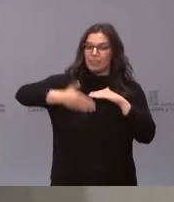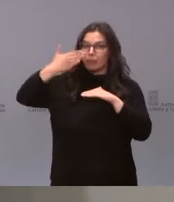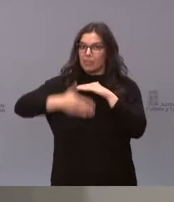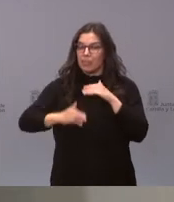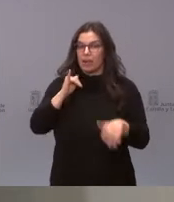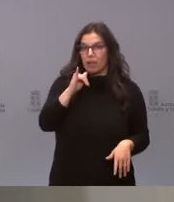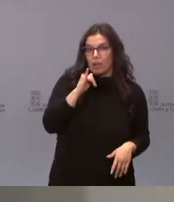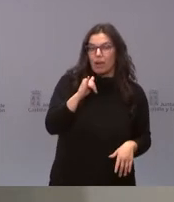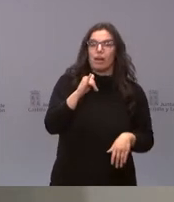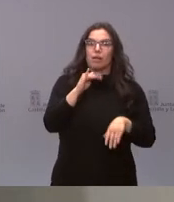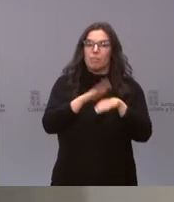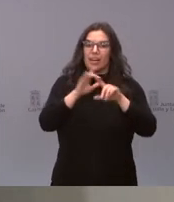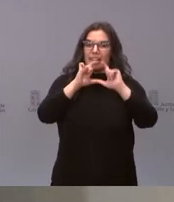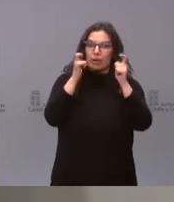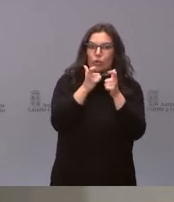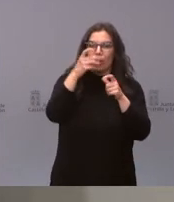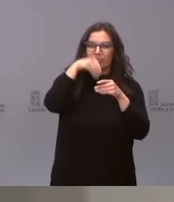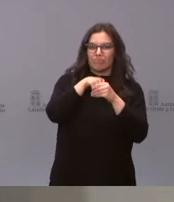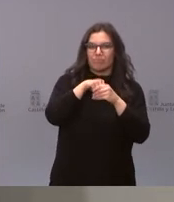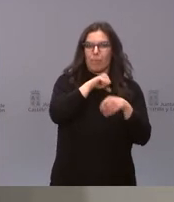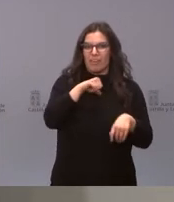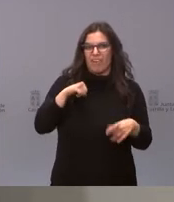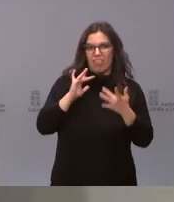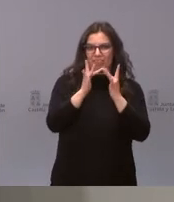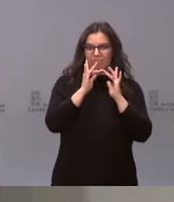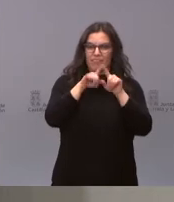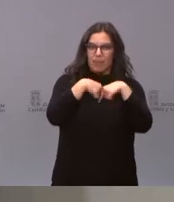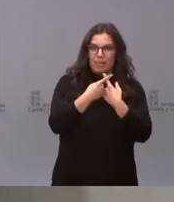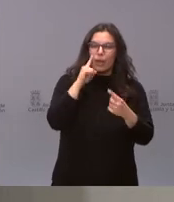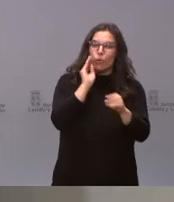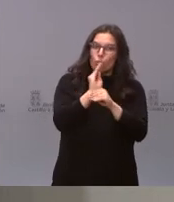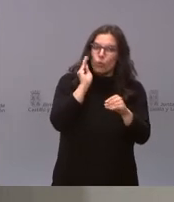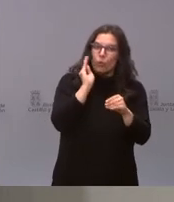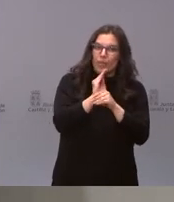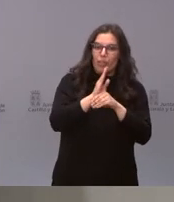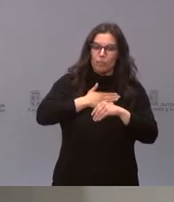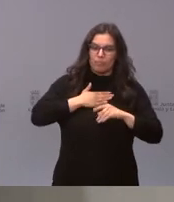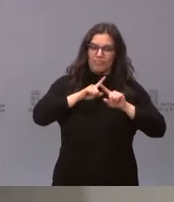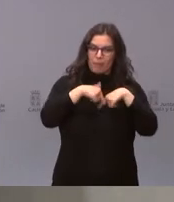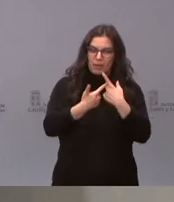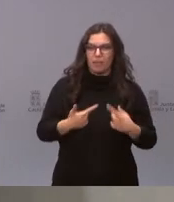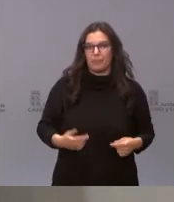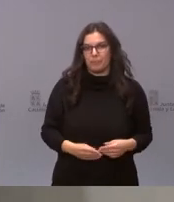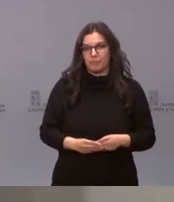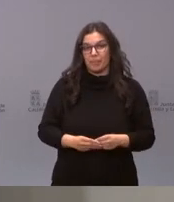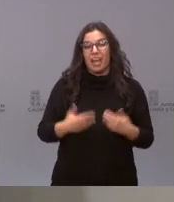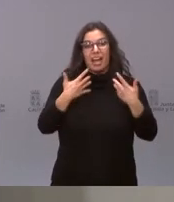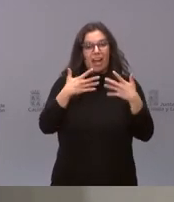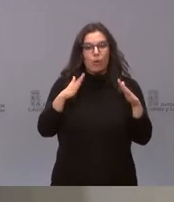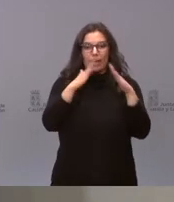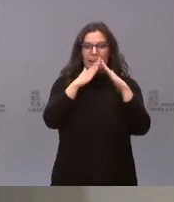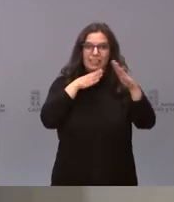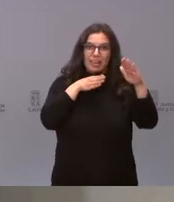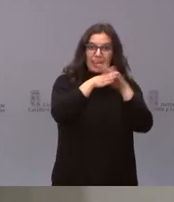para las reuniones centros familiares que seamos muy cuidadosos dentro de nuestros núcleos familiares que aunque entremos en una